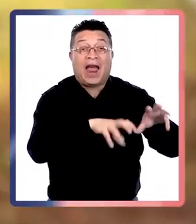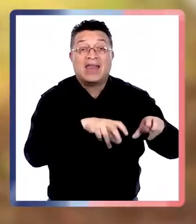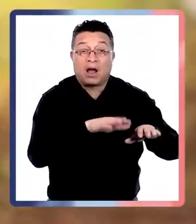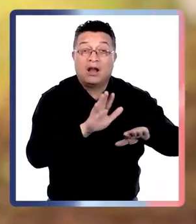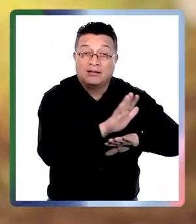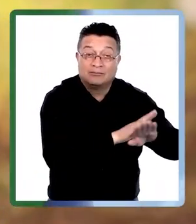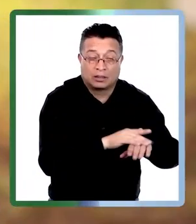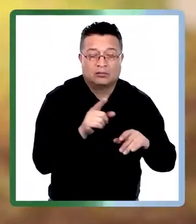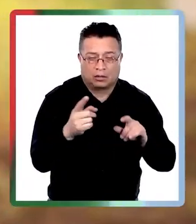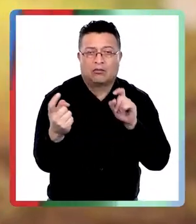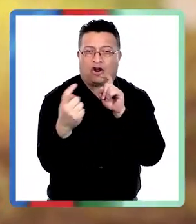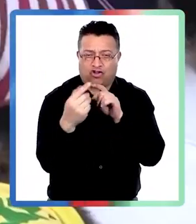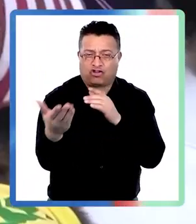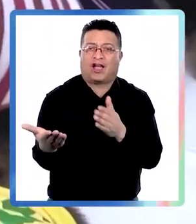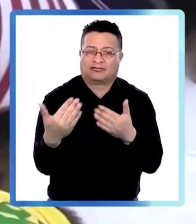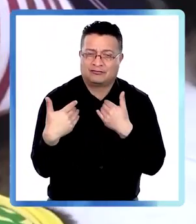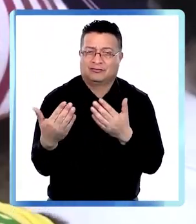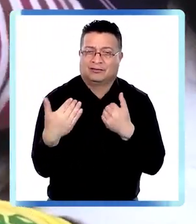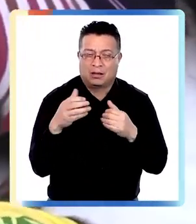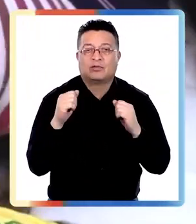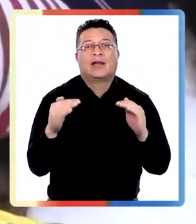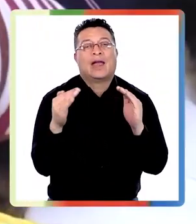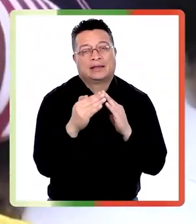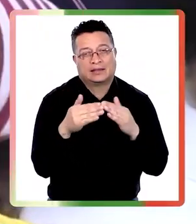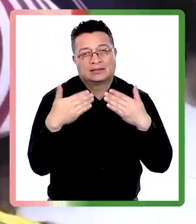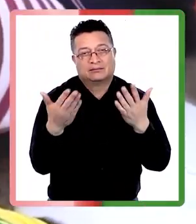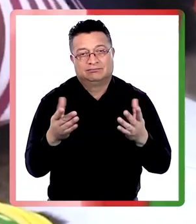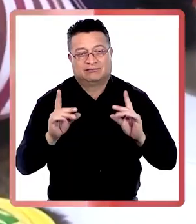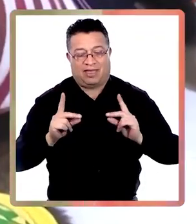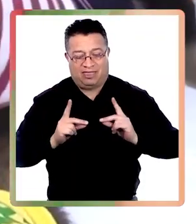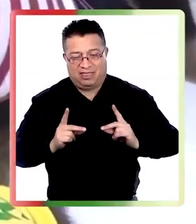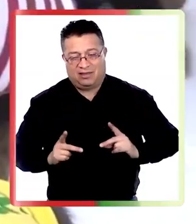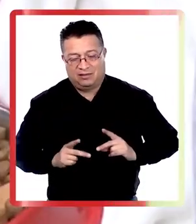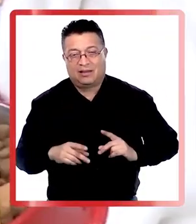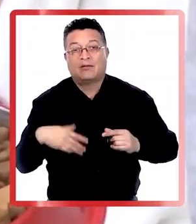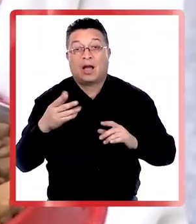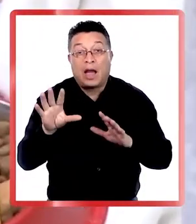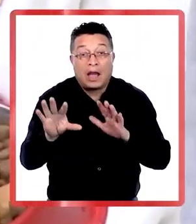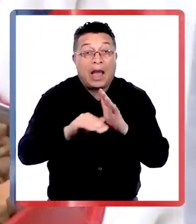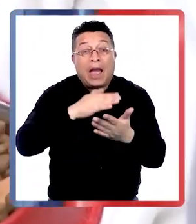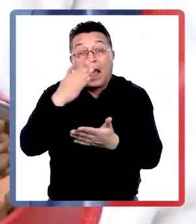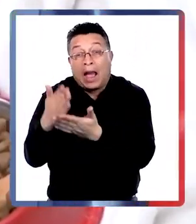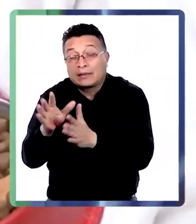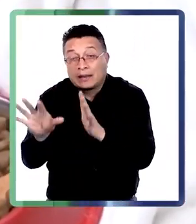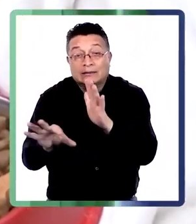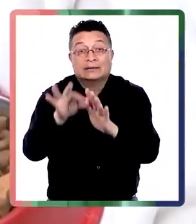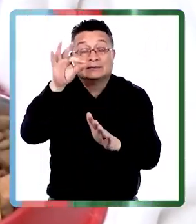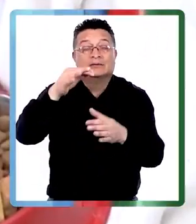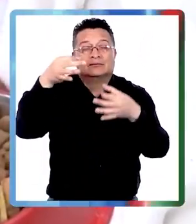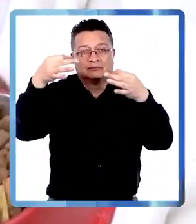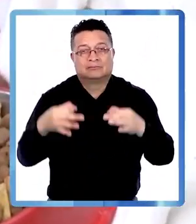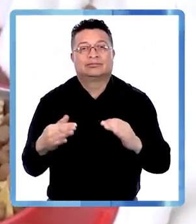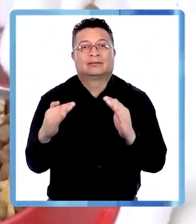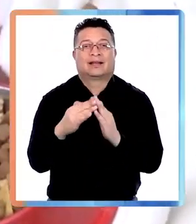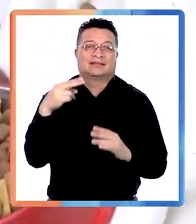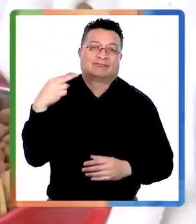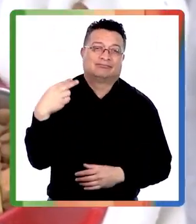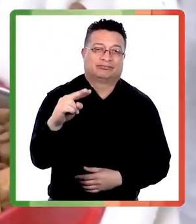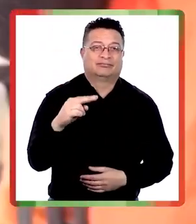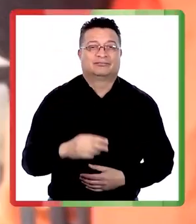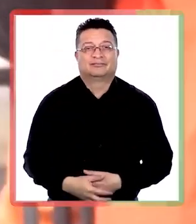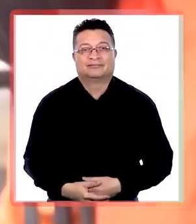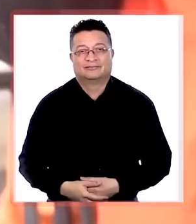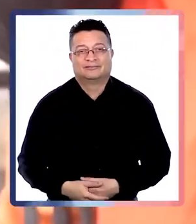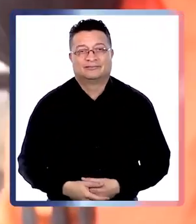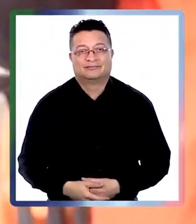agrupaciones animalistas llaman a contactarse con ellos para poder dar una casa digna mientras llegan a encontrarse a su futura y definitiva